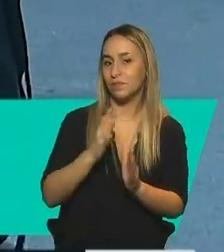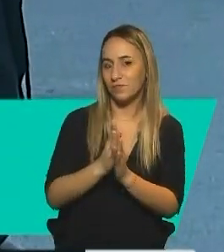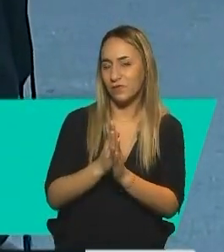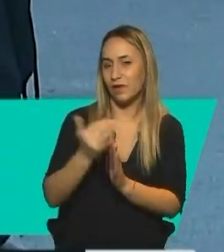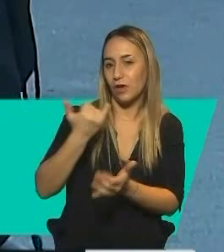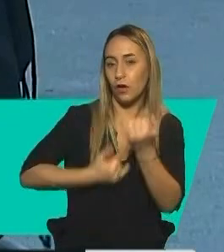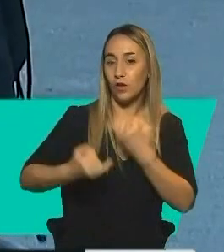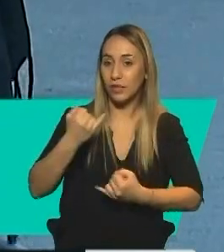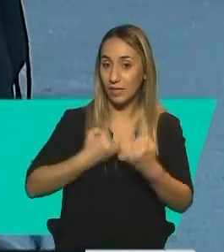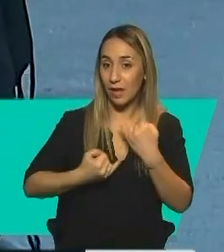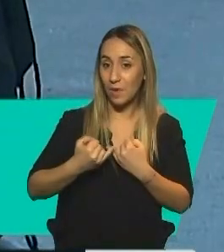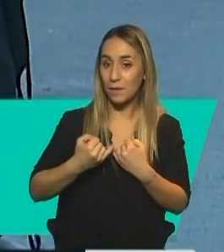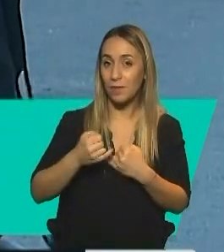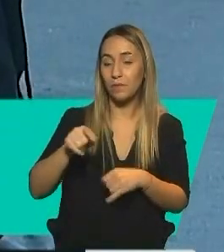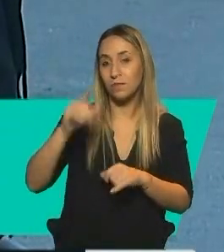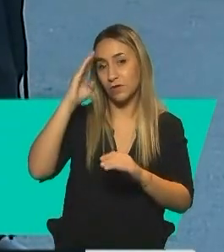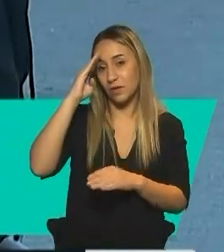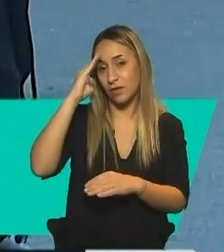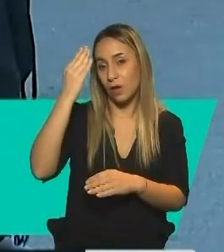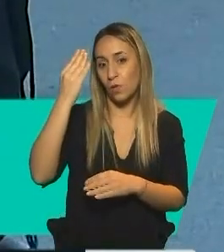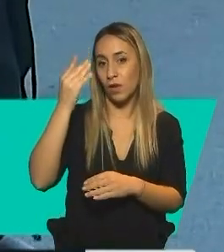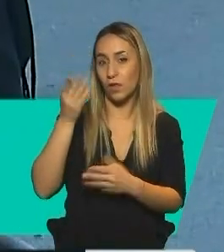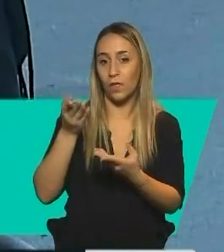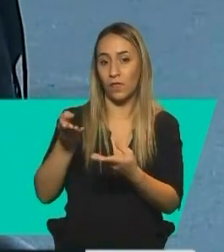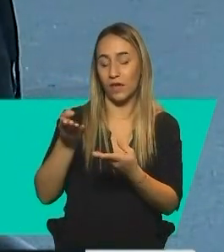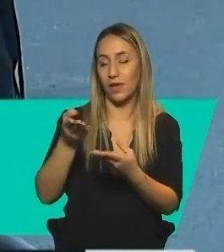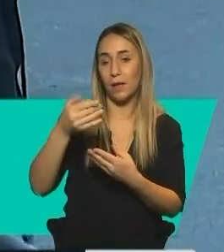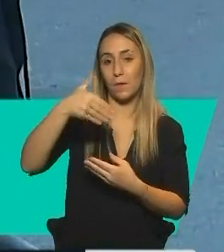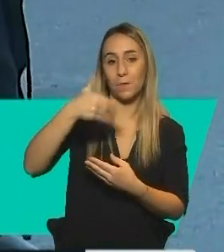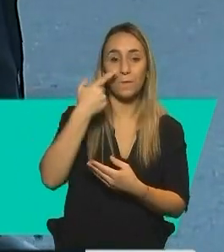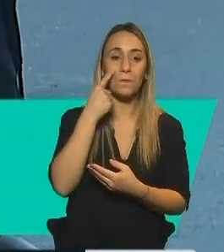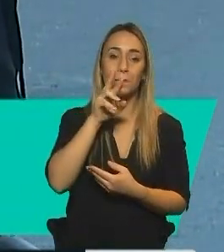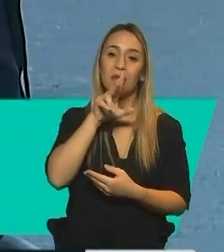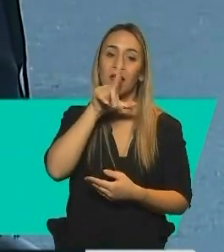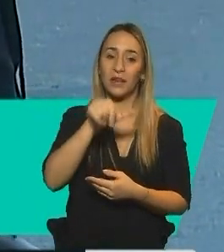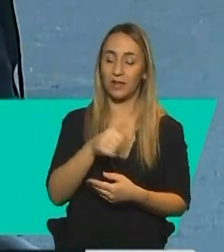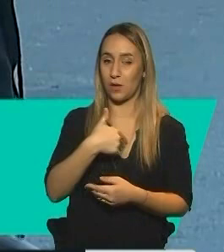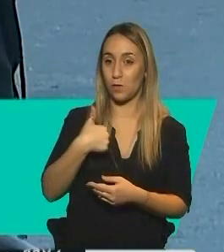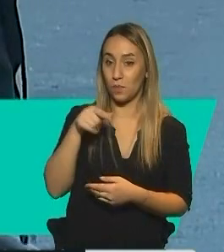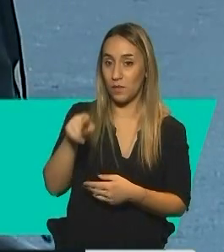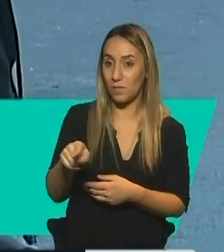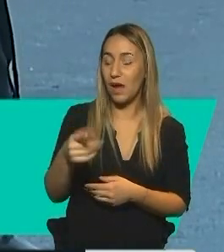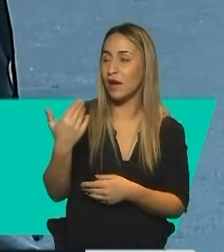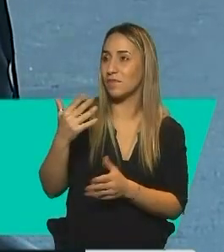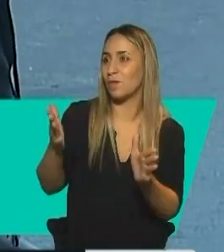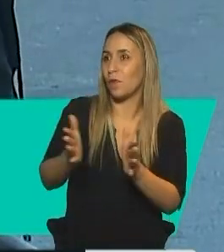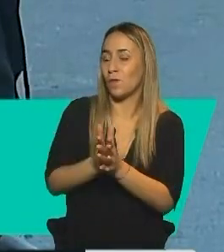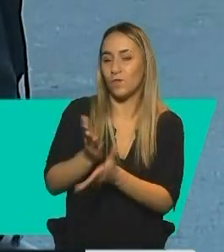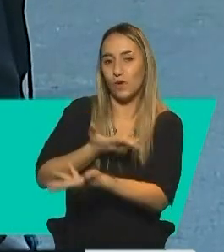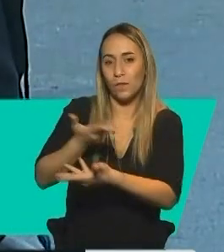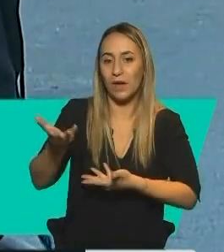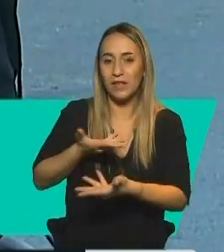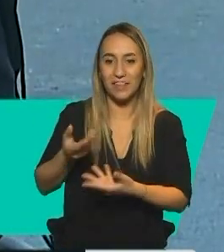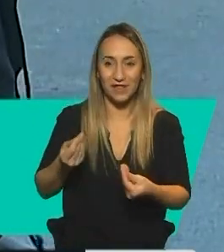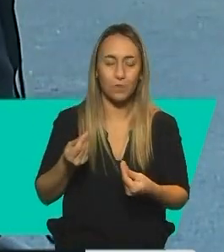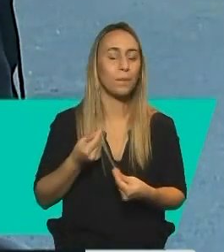compartir con nosotros qué recuerdos tenés con Mirta, esos momentos compartidos con ella?